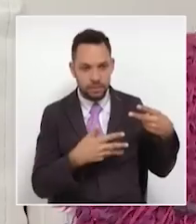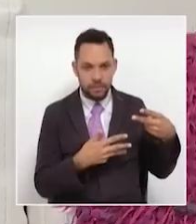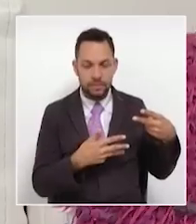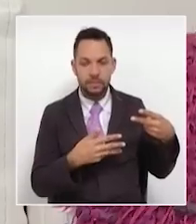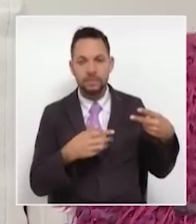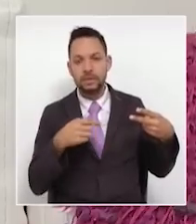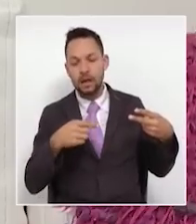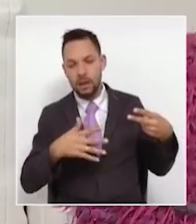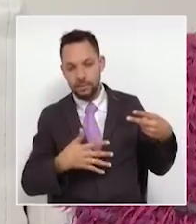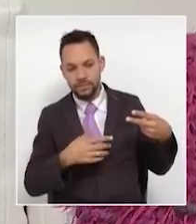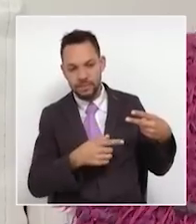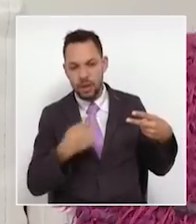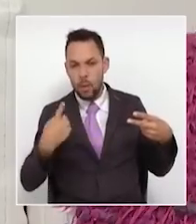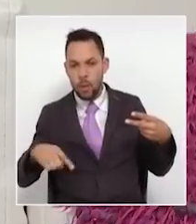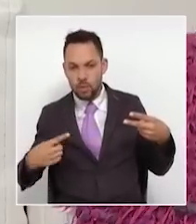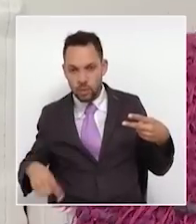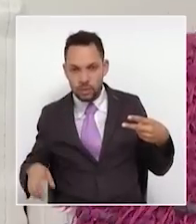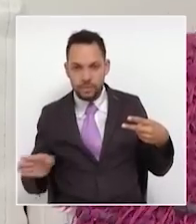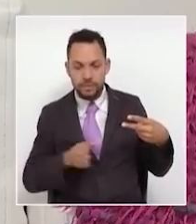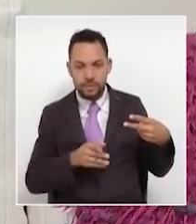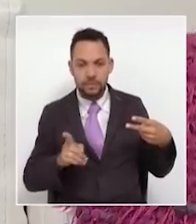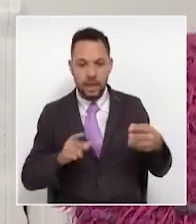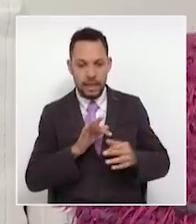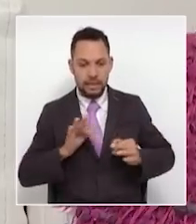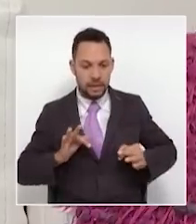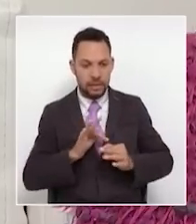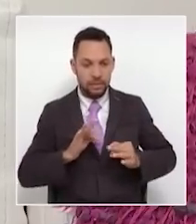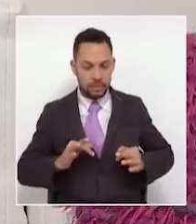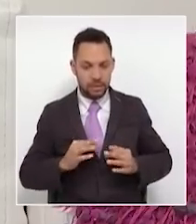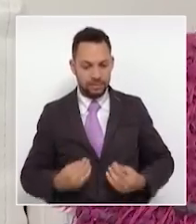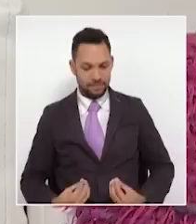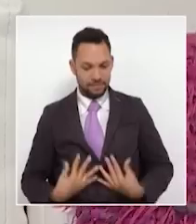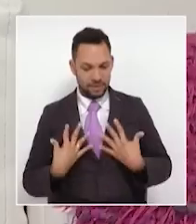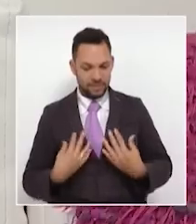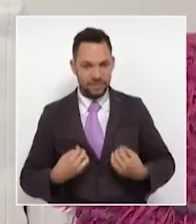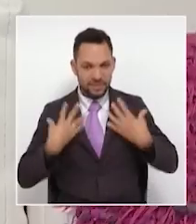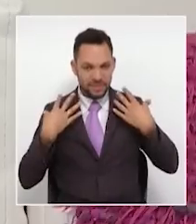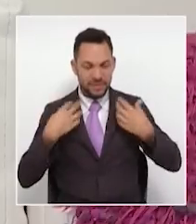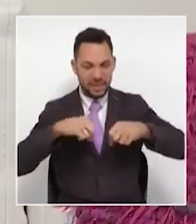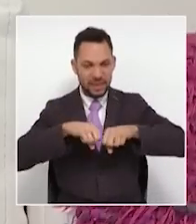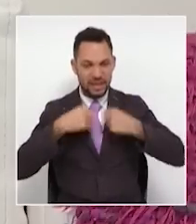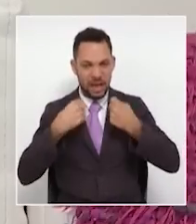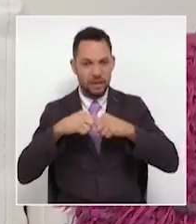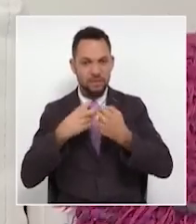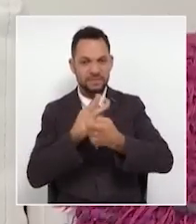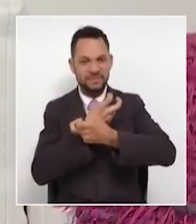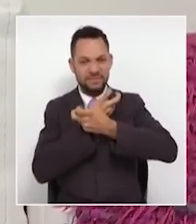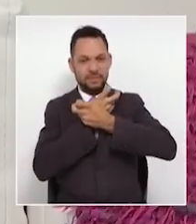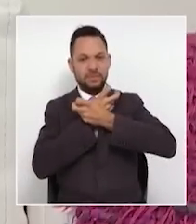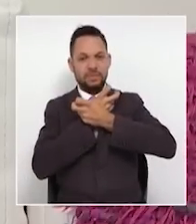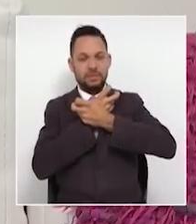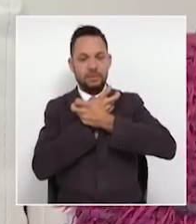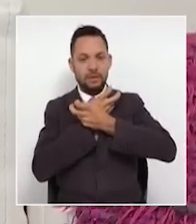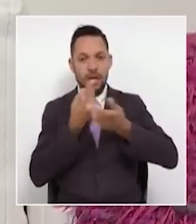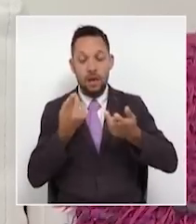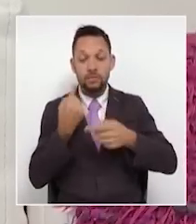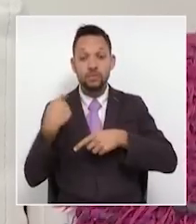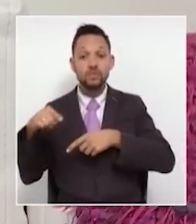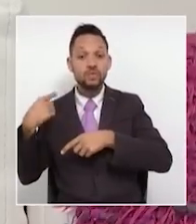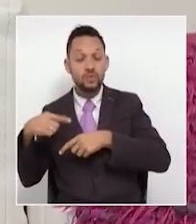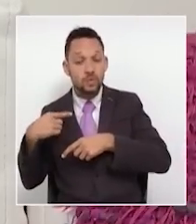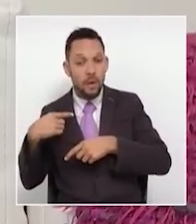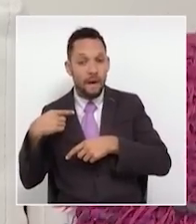món el no tratamiento de infecciones como las infecciones de la cavidad euro faringe a